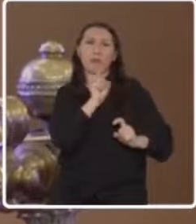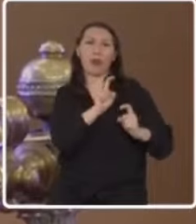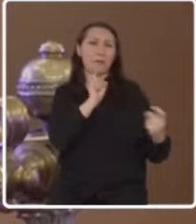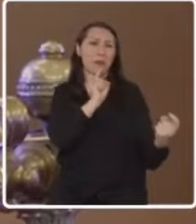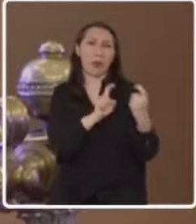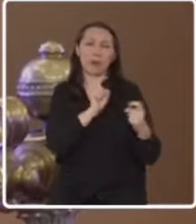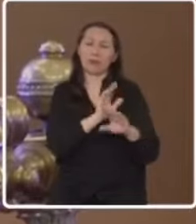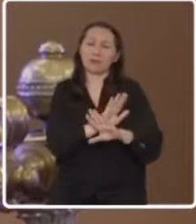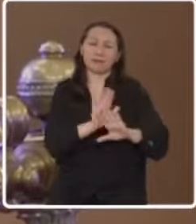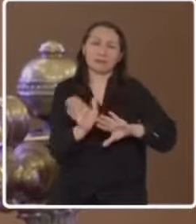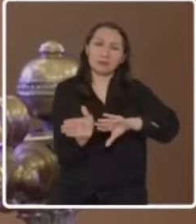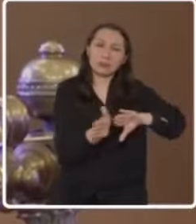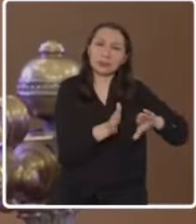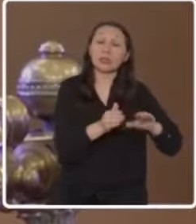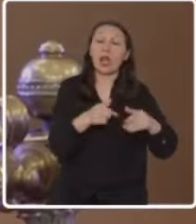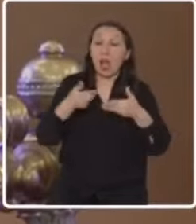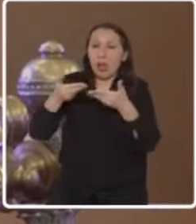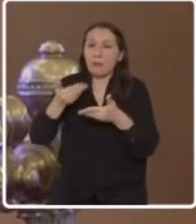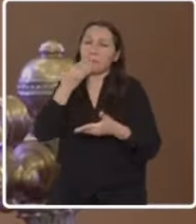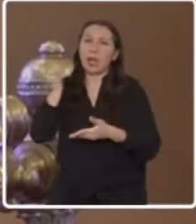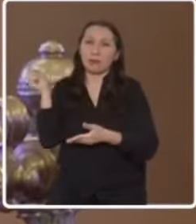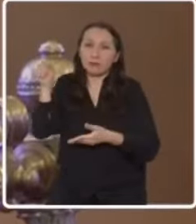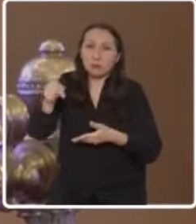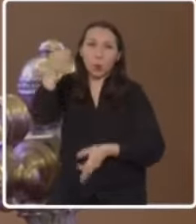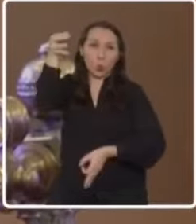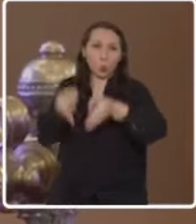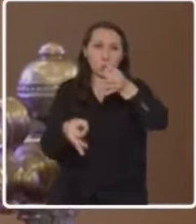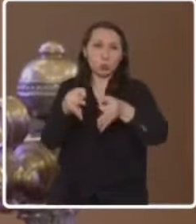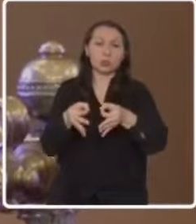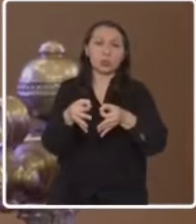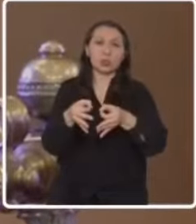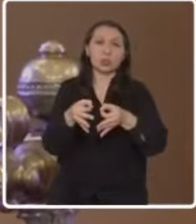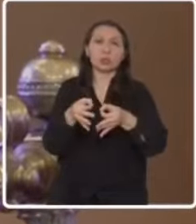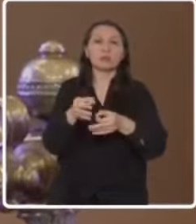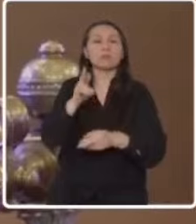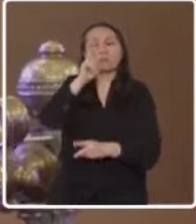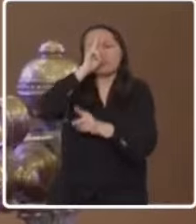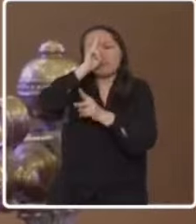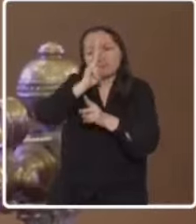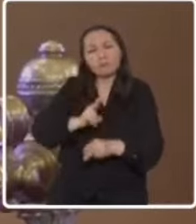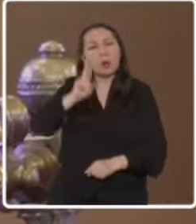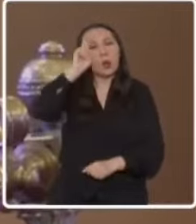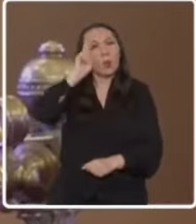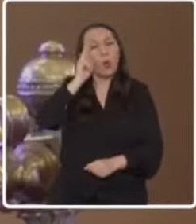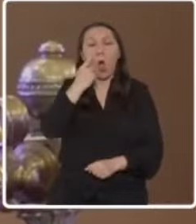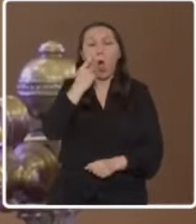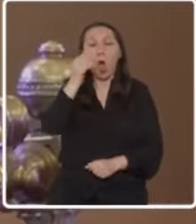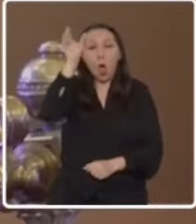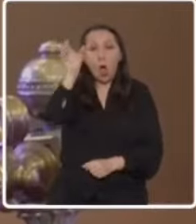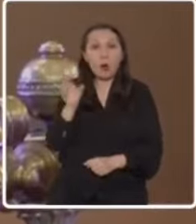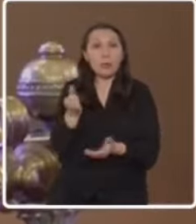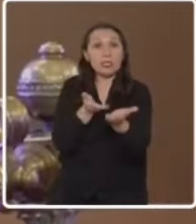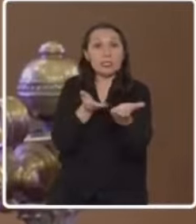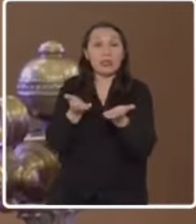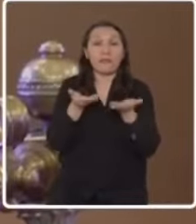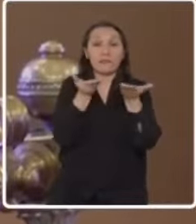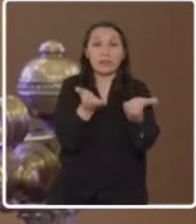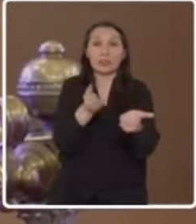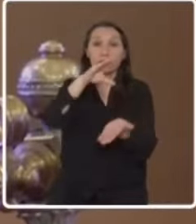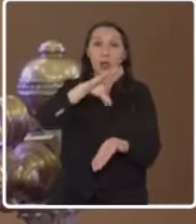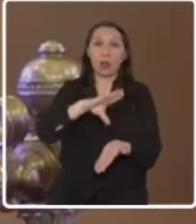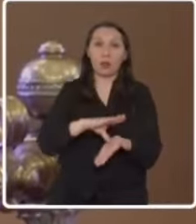personales, que venga la justicia y honremos el recuerdo de este hombre que por su servicio al